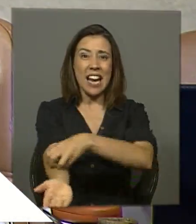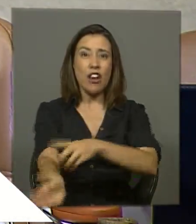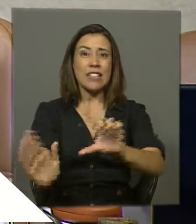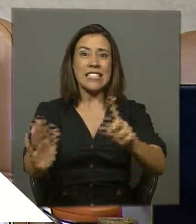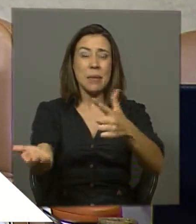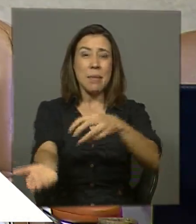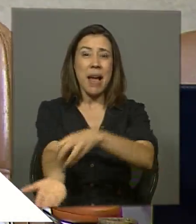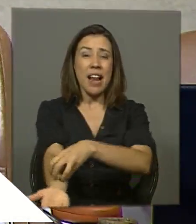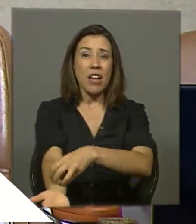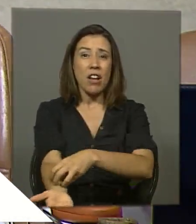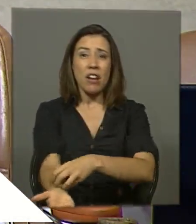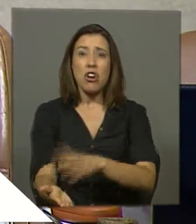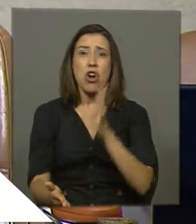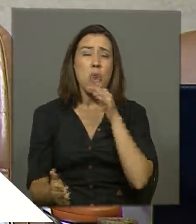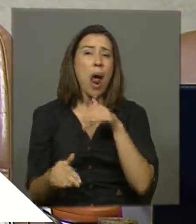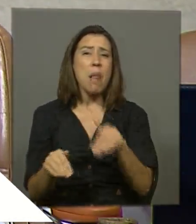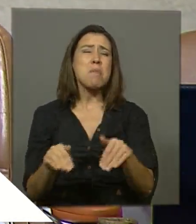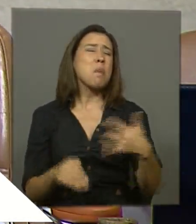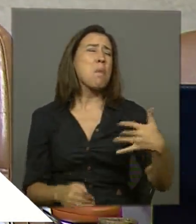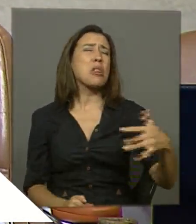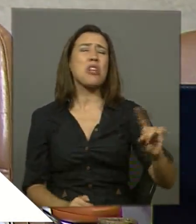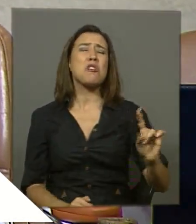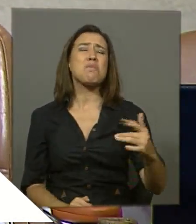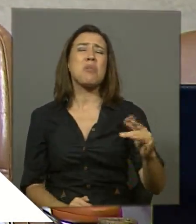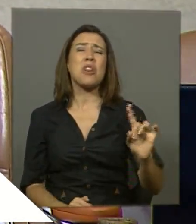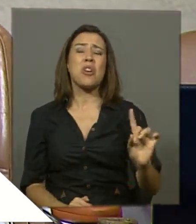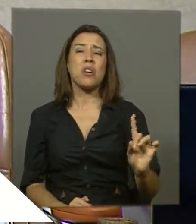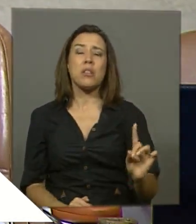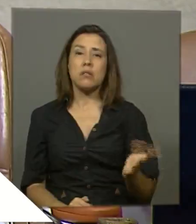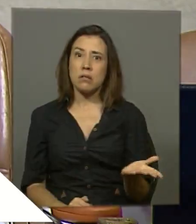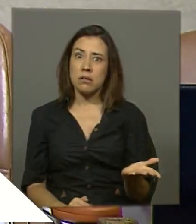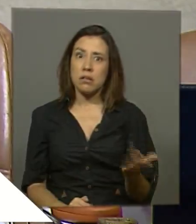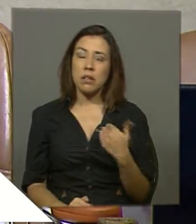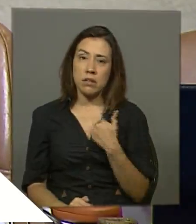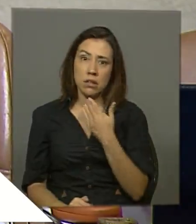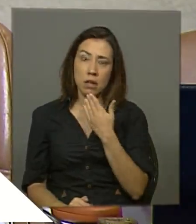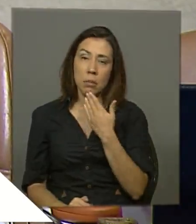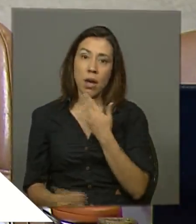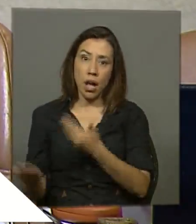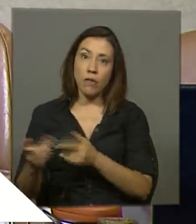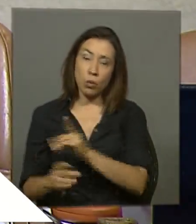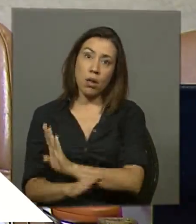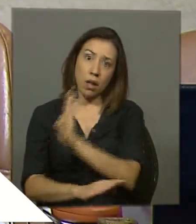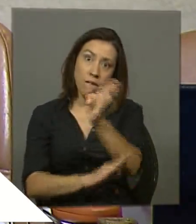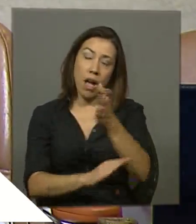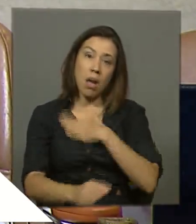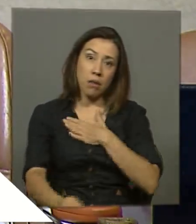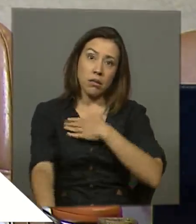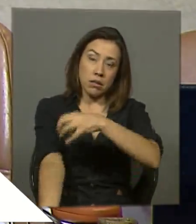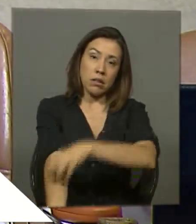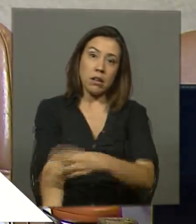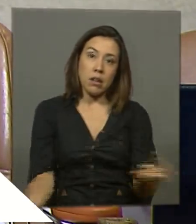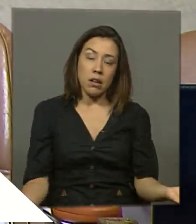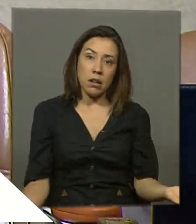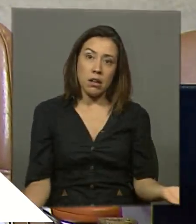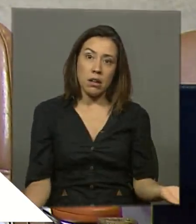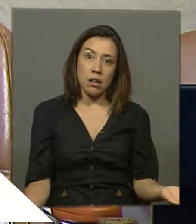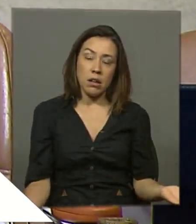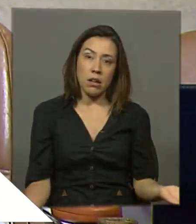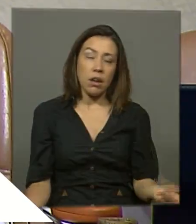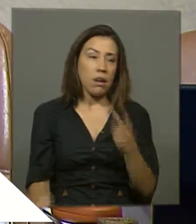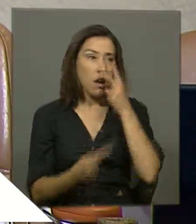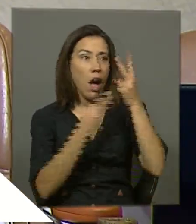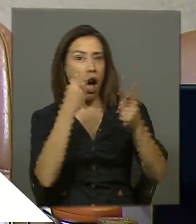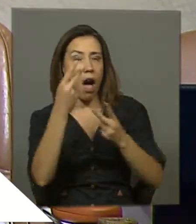séptima que no tiene la misma importancia por eso ministro sabe Yo también lo invito a ir a la región lo invito a la región a que